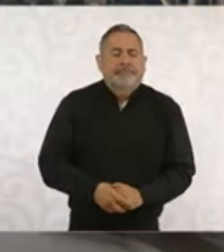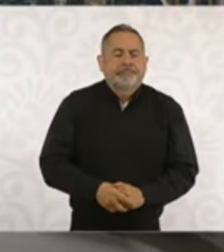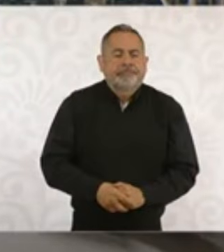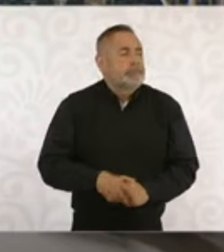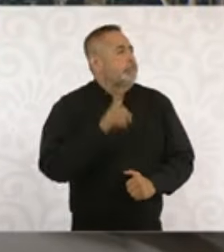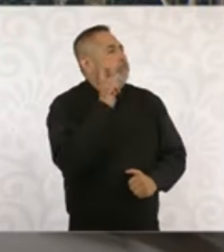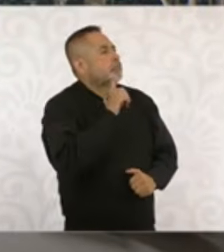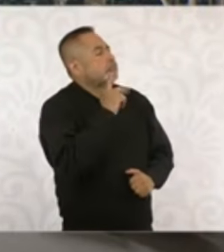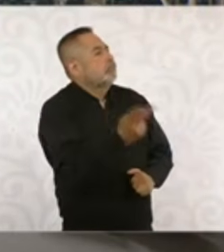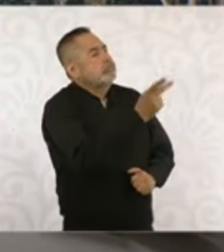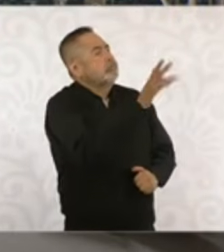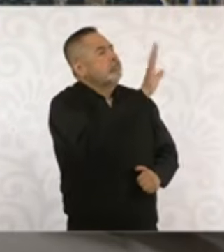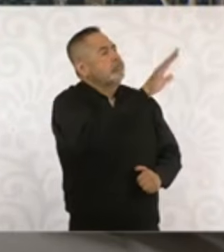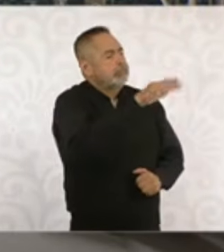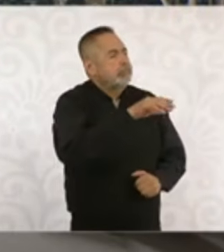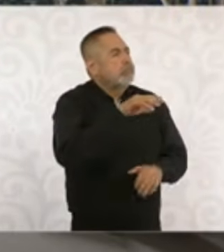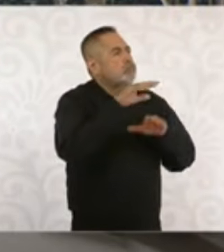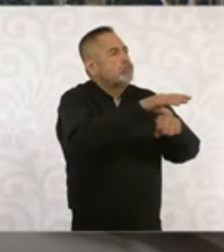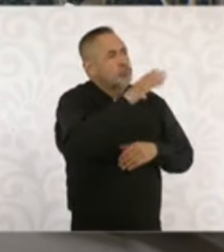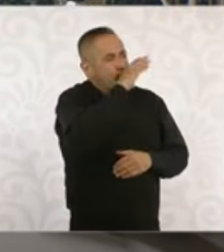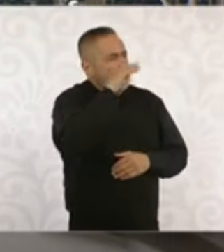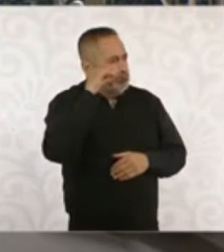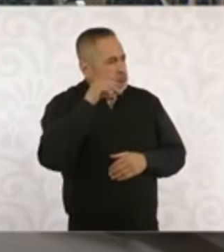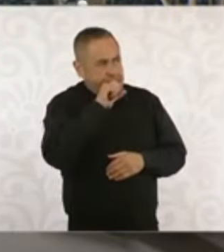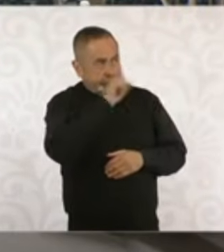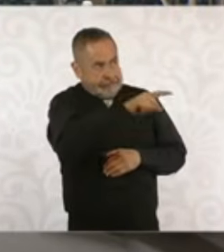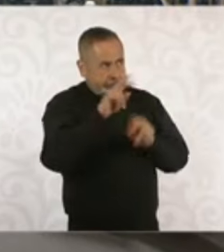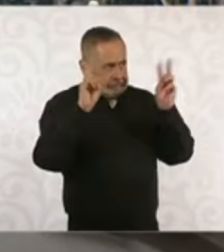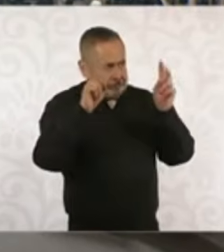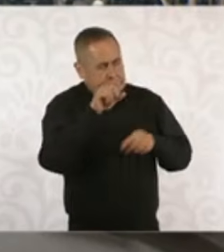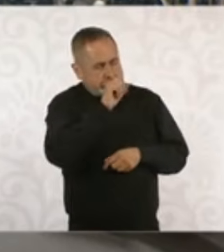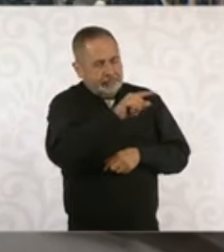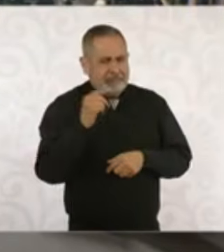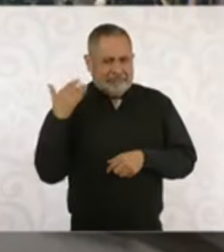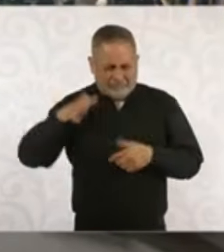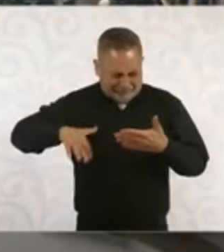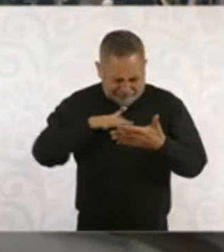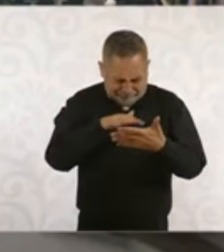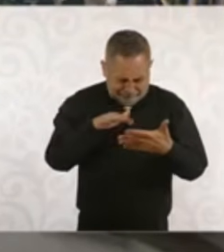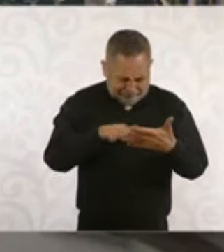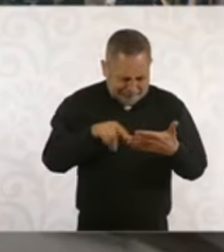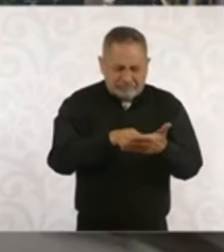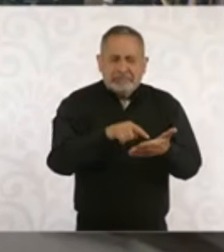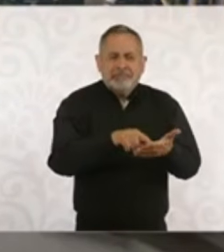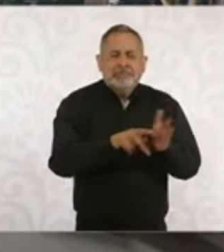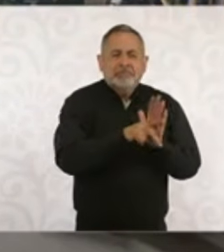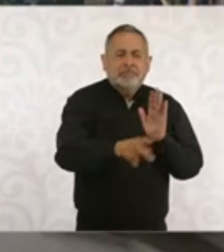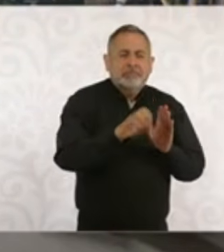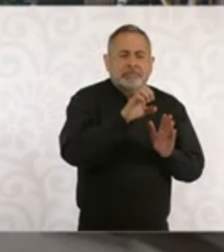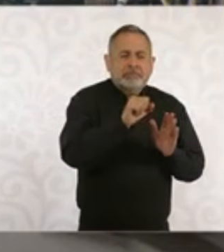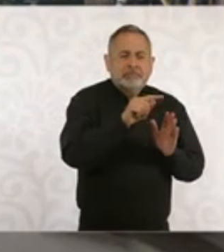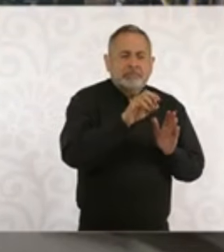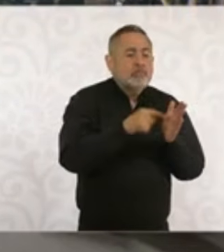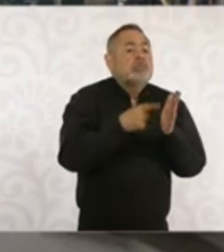Presidenta, hablando de Cuba, recientemente leí en el diario Por Esto que en la Universidad Autónoma